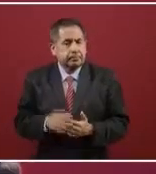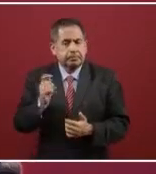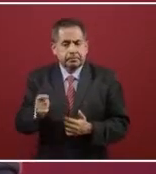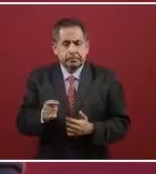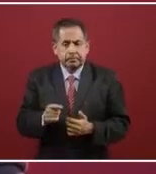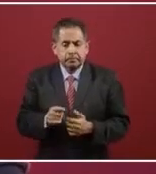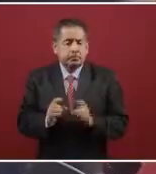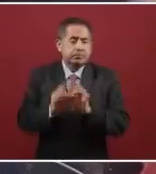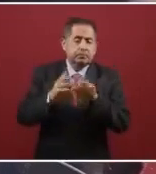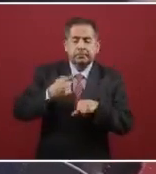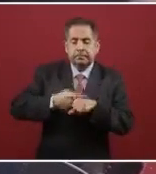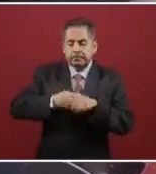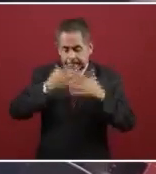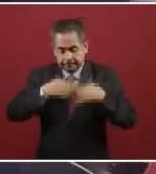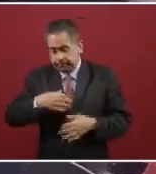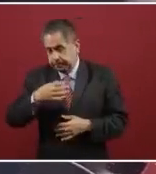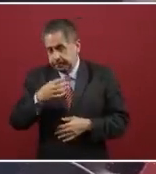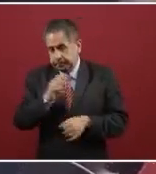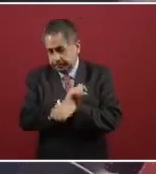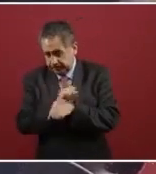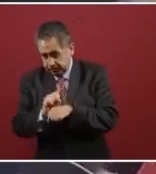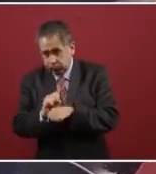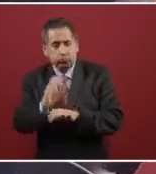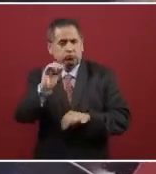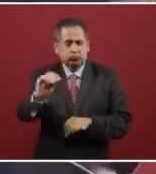desde lo preventivo hasta lo especializado,